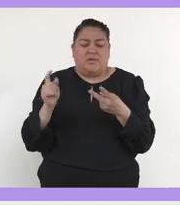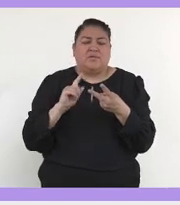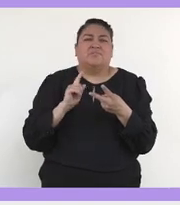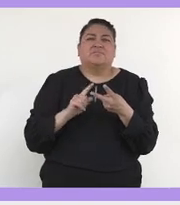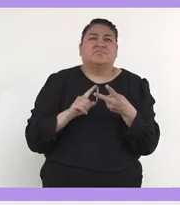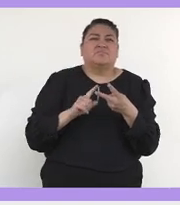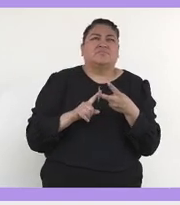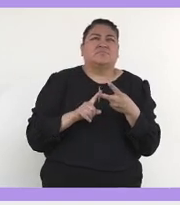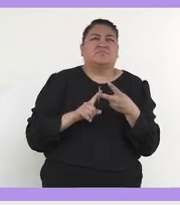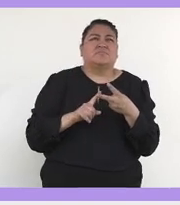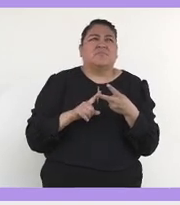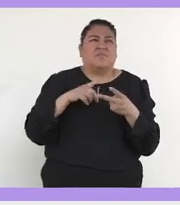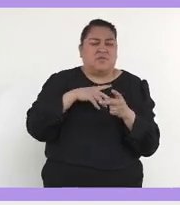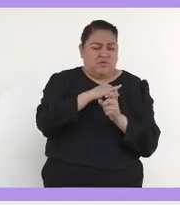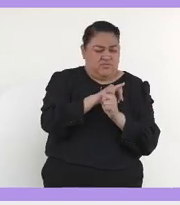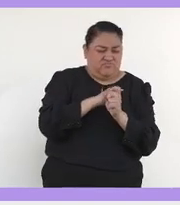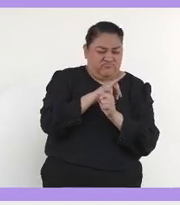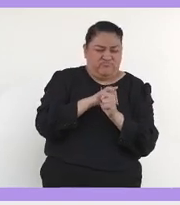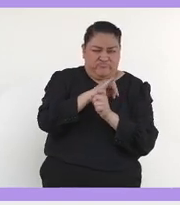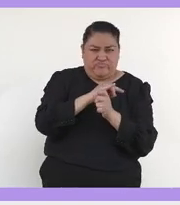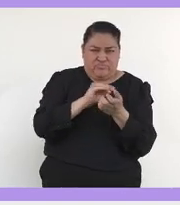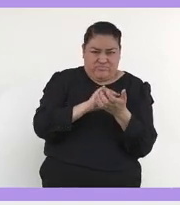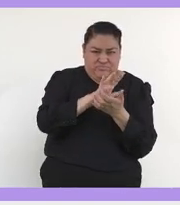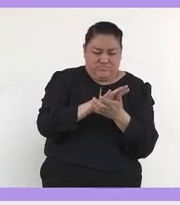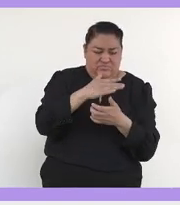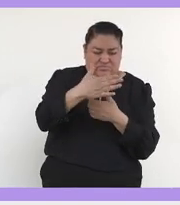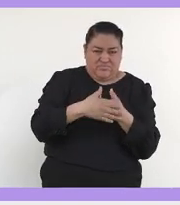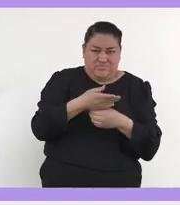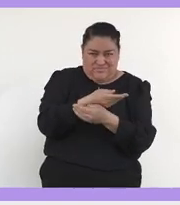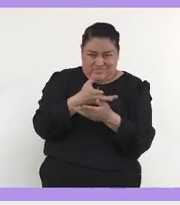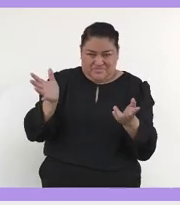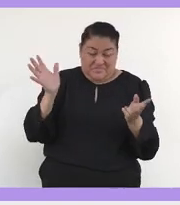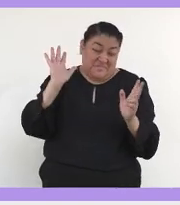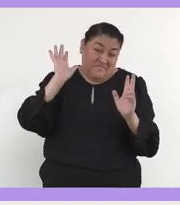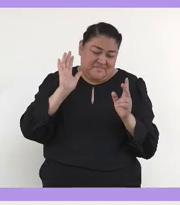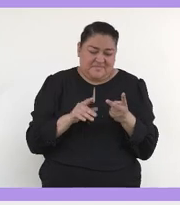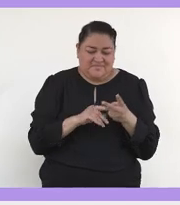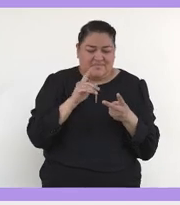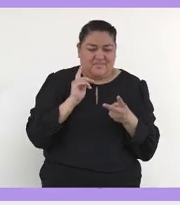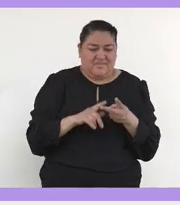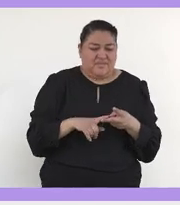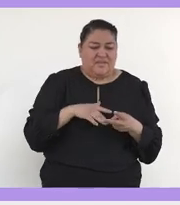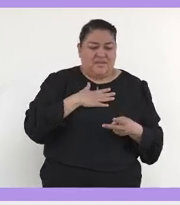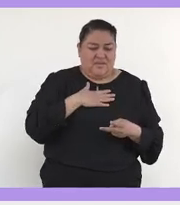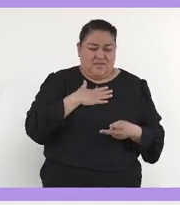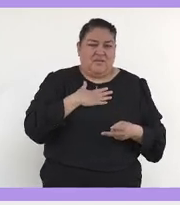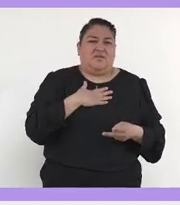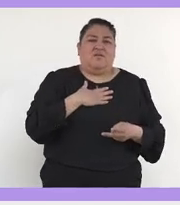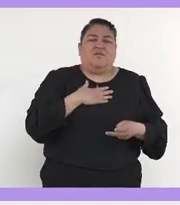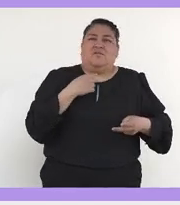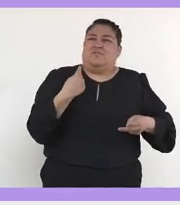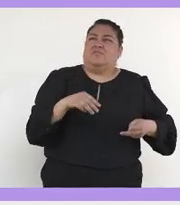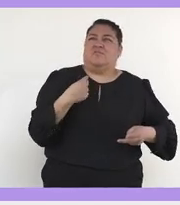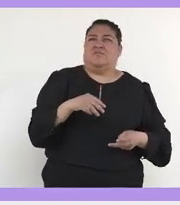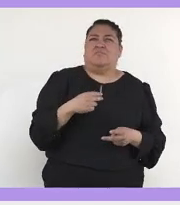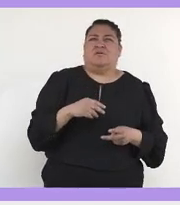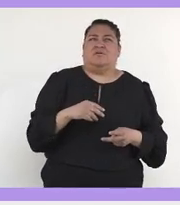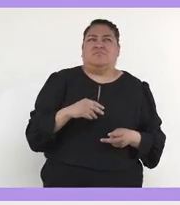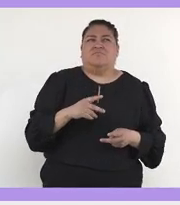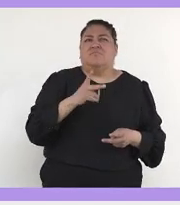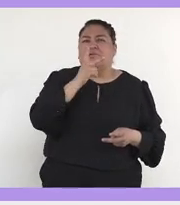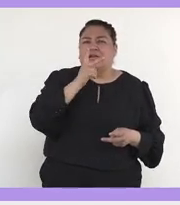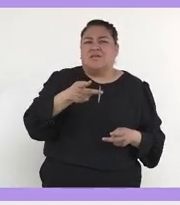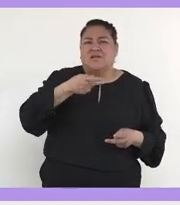me ha dado la vida para escribirlo Pero el día que lo escriba se los paso que a mí me gusta llamar lenguaje igualitario y el lenguaje igualitario